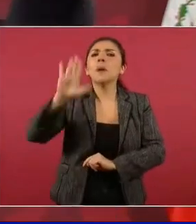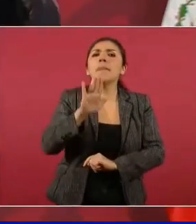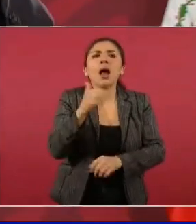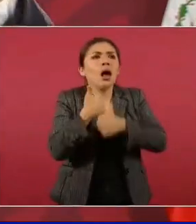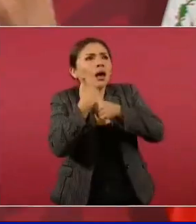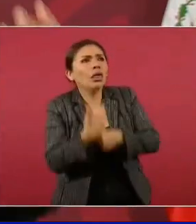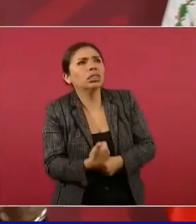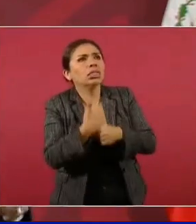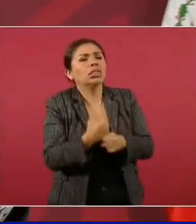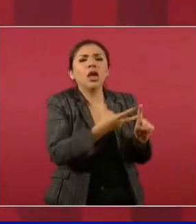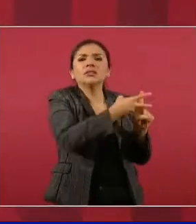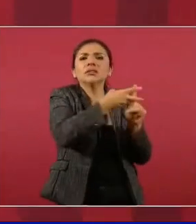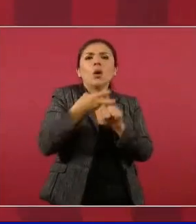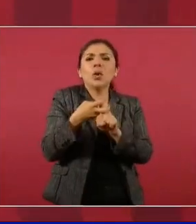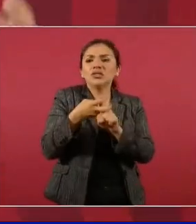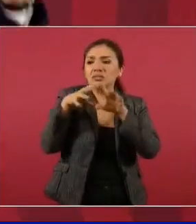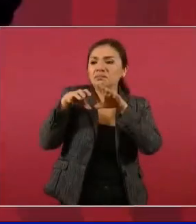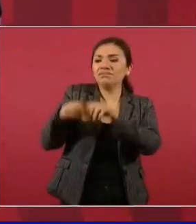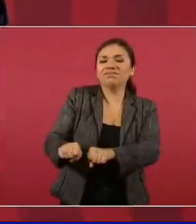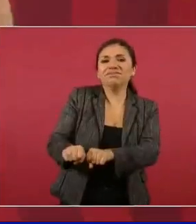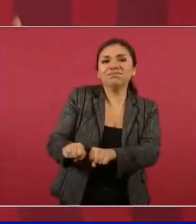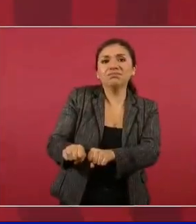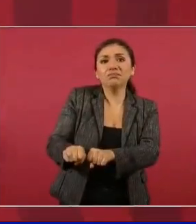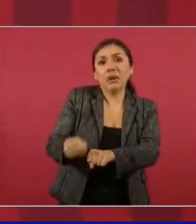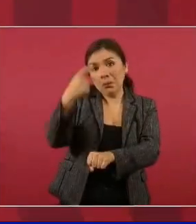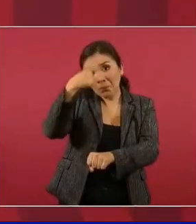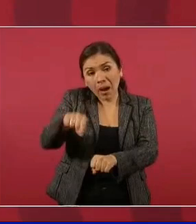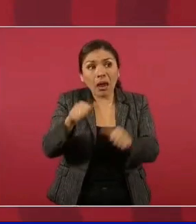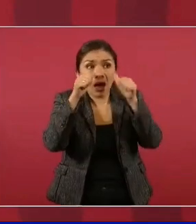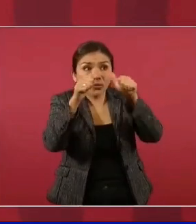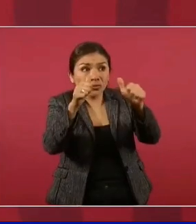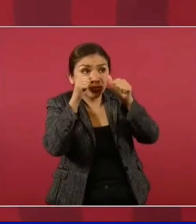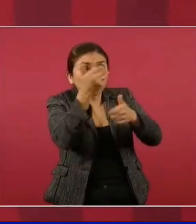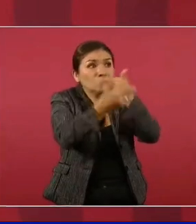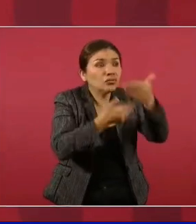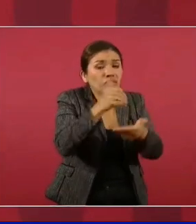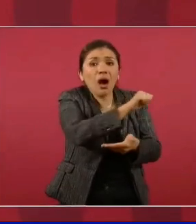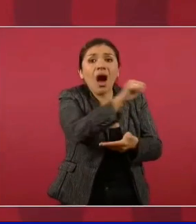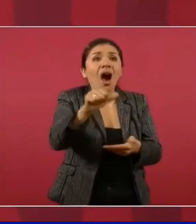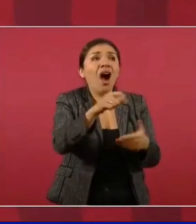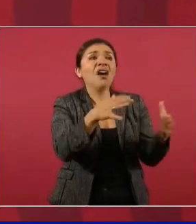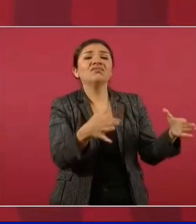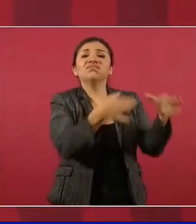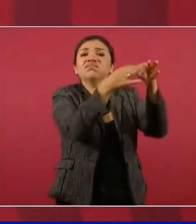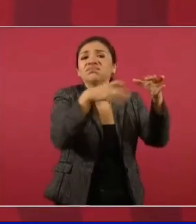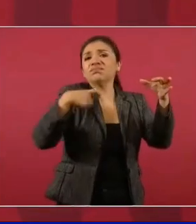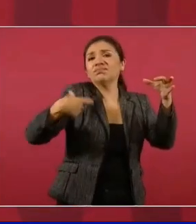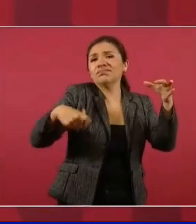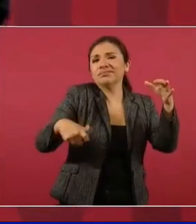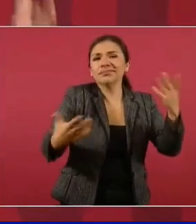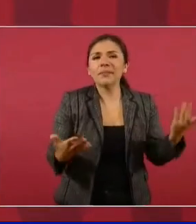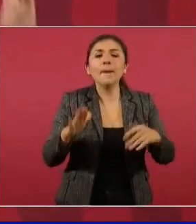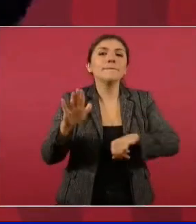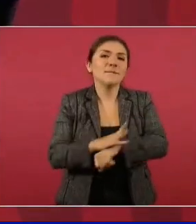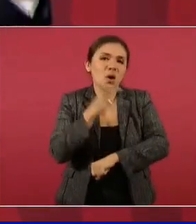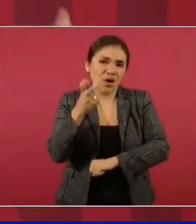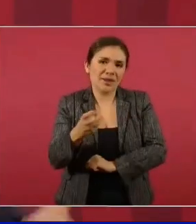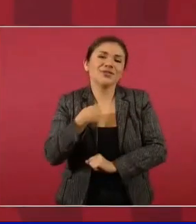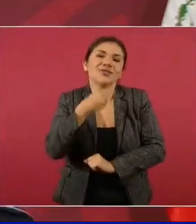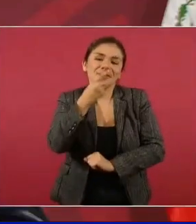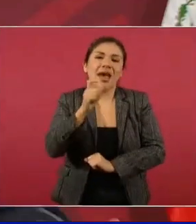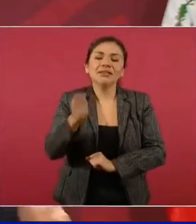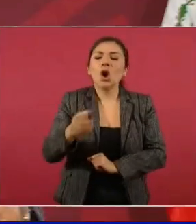estaba secuestrado, estaba al servicio de una minoría. Por eso hablamos de que era una